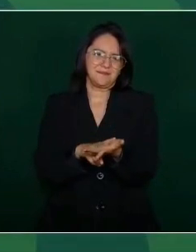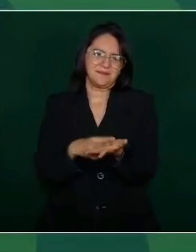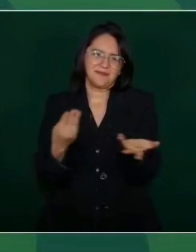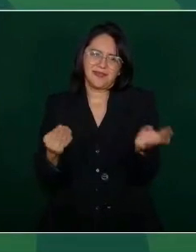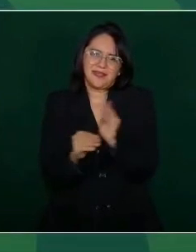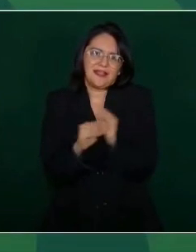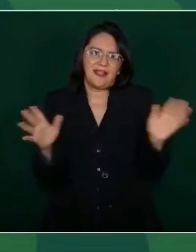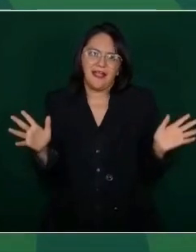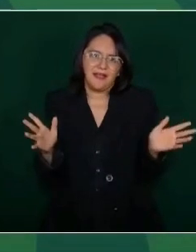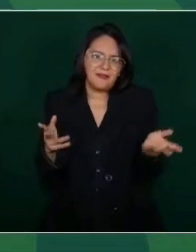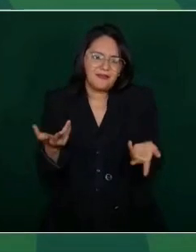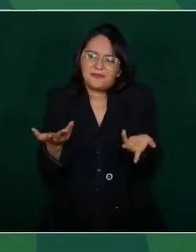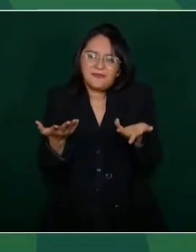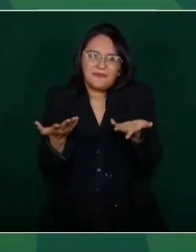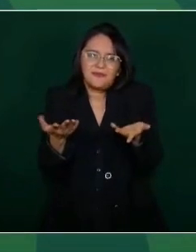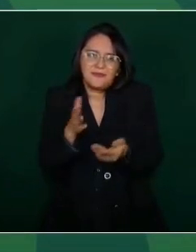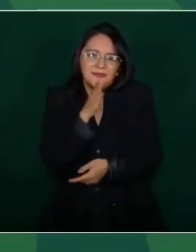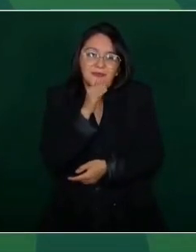No,